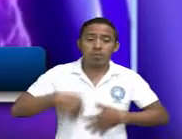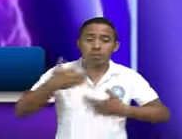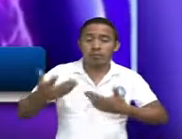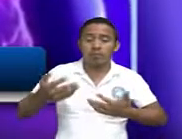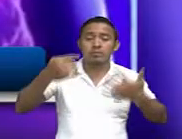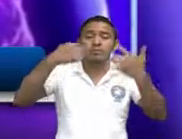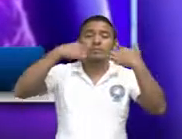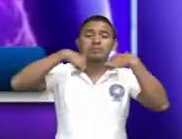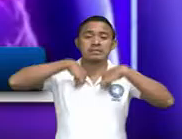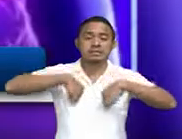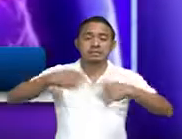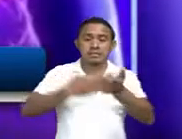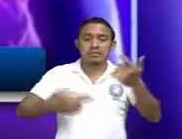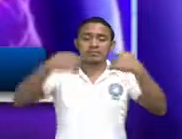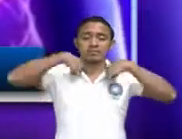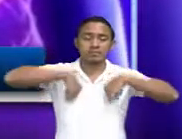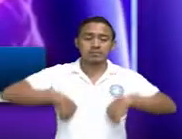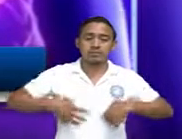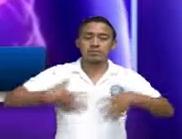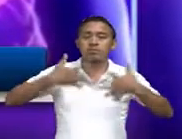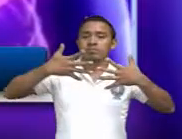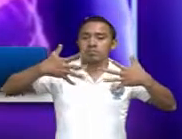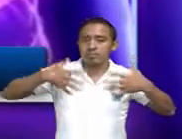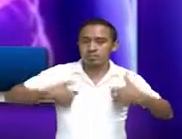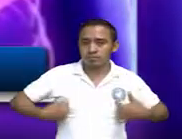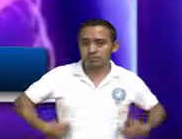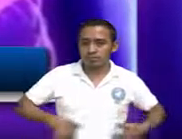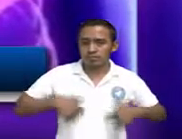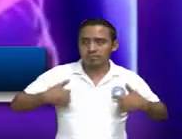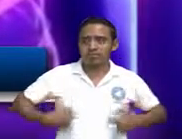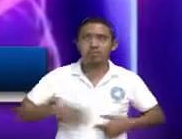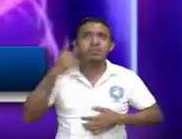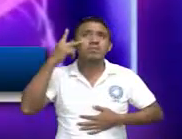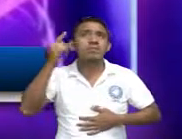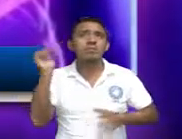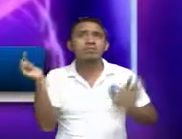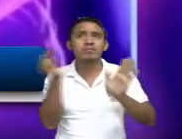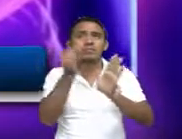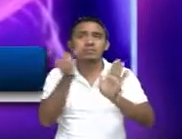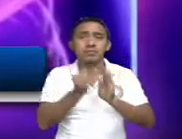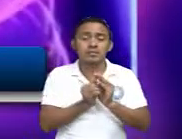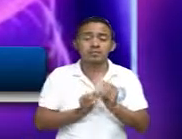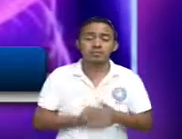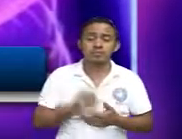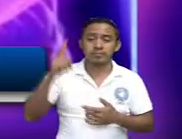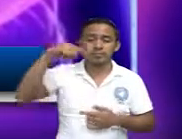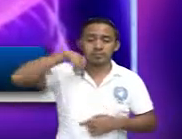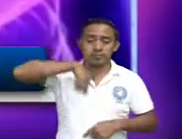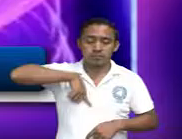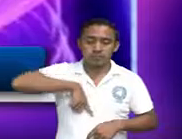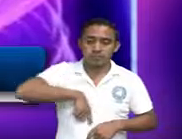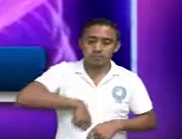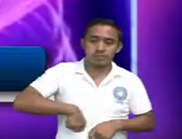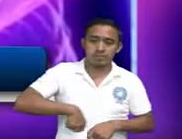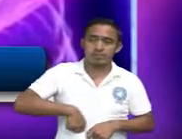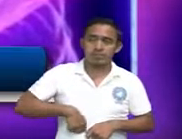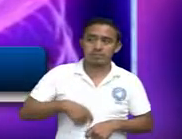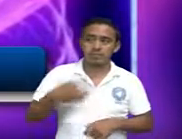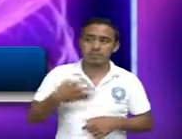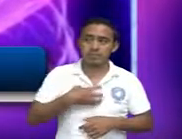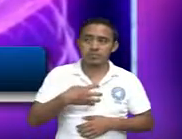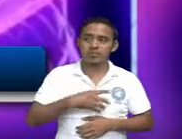respiratorias. Uh-huh. Entonces, en el esquema que vemos, en la parte de la endoscopía, esta es una